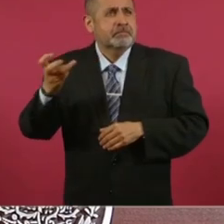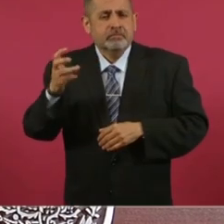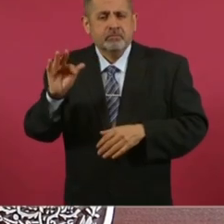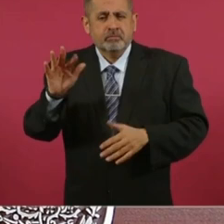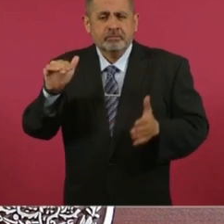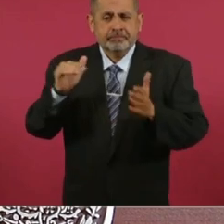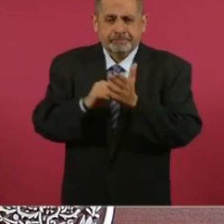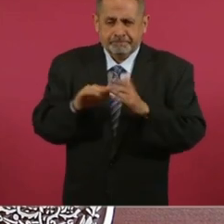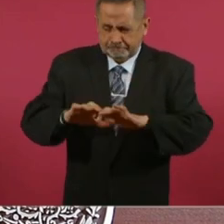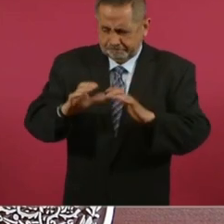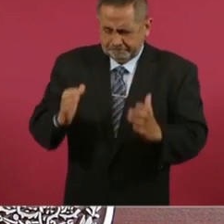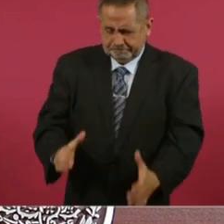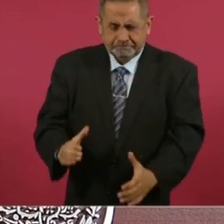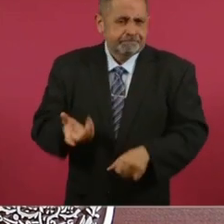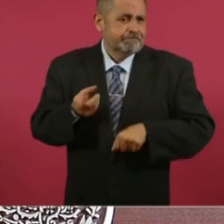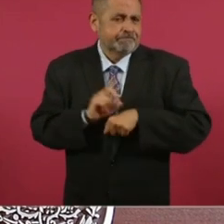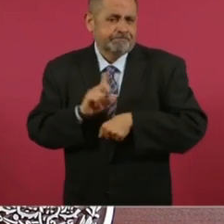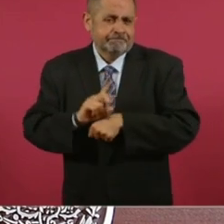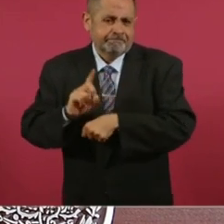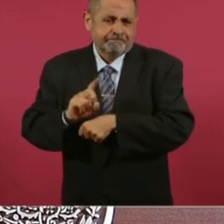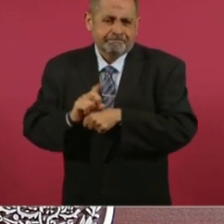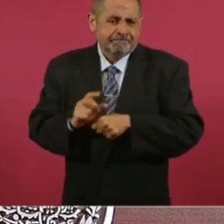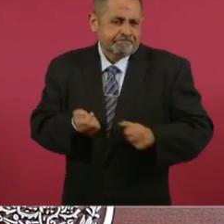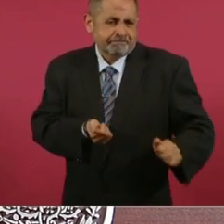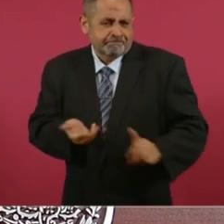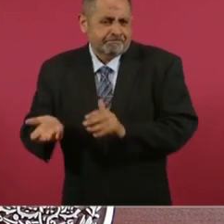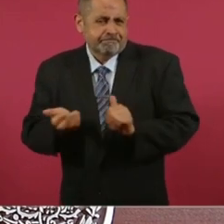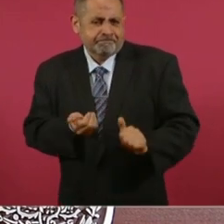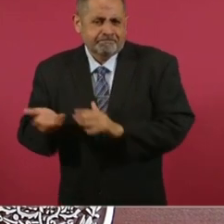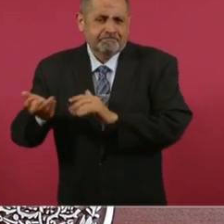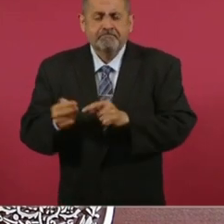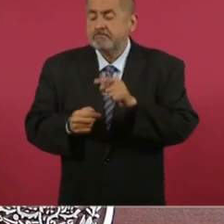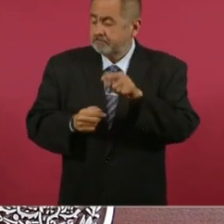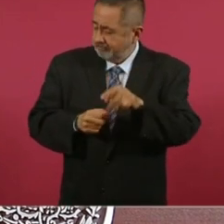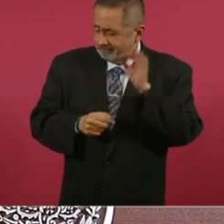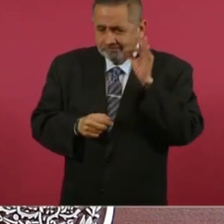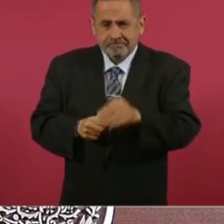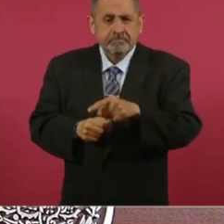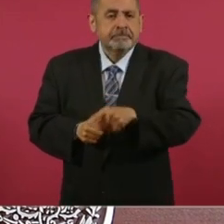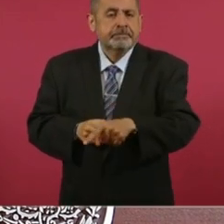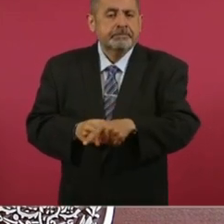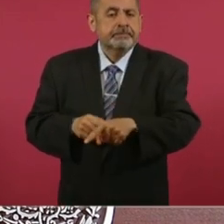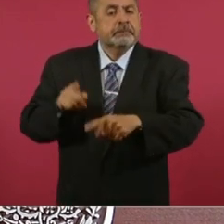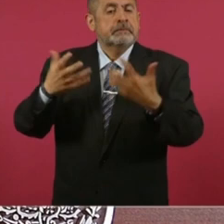340 mil barriles diarios. Esa refinería